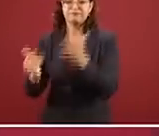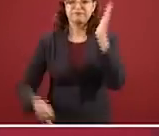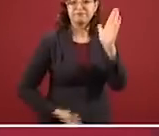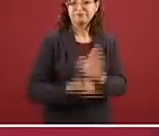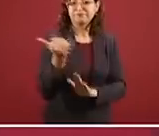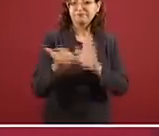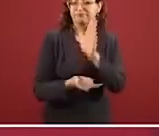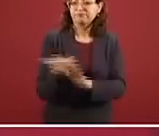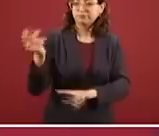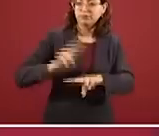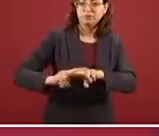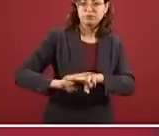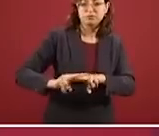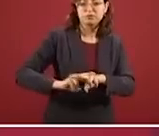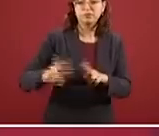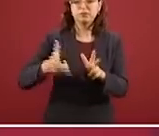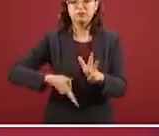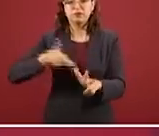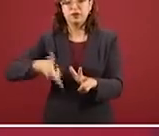ferrocarriles.